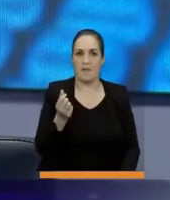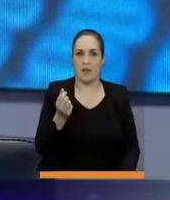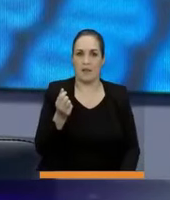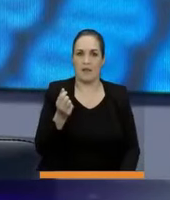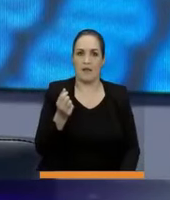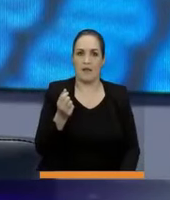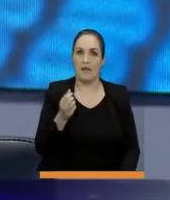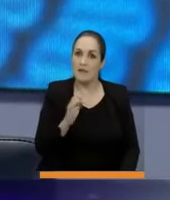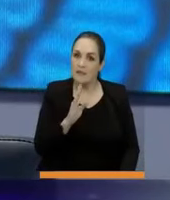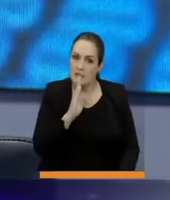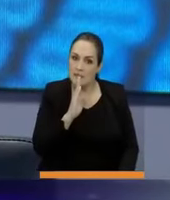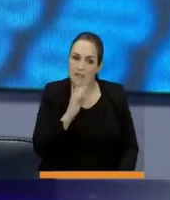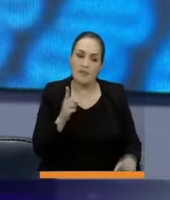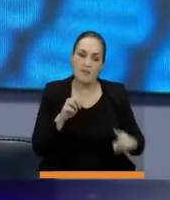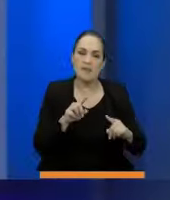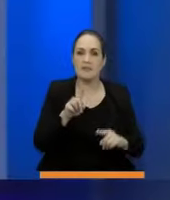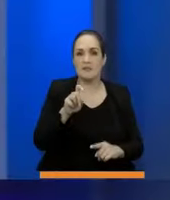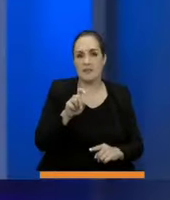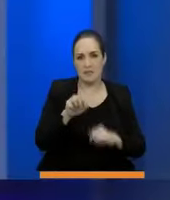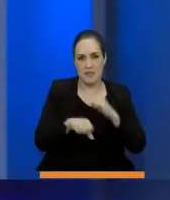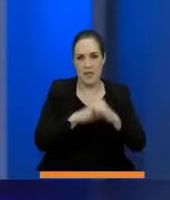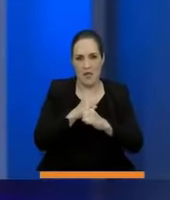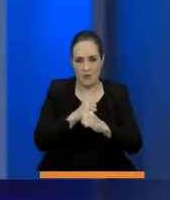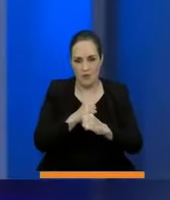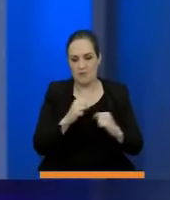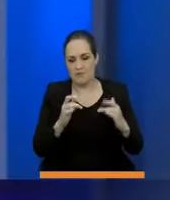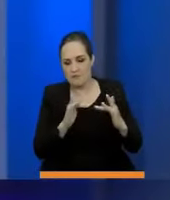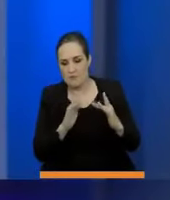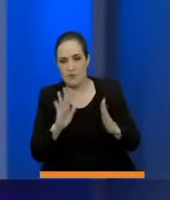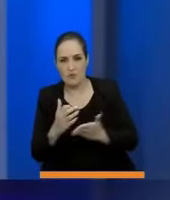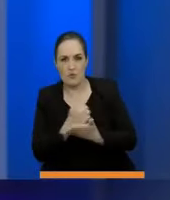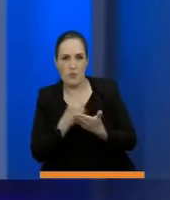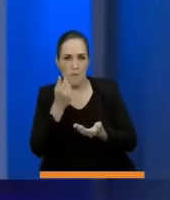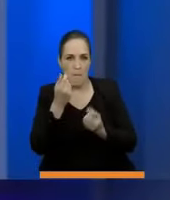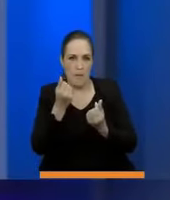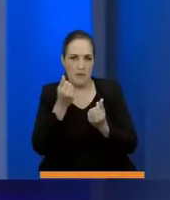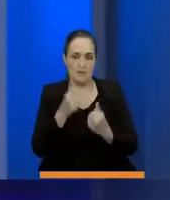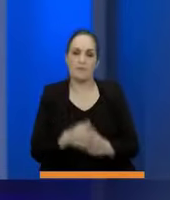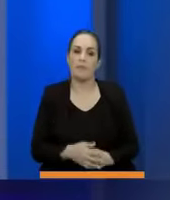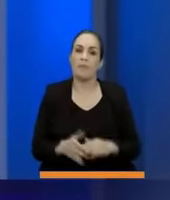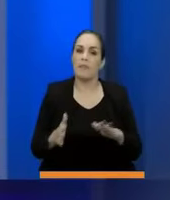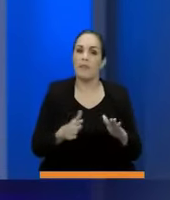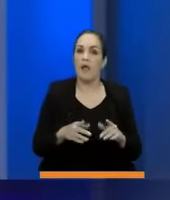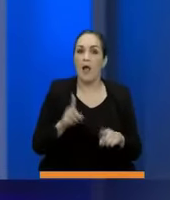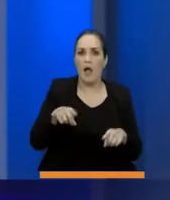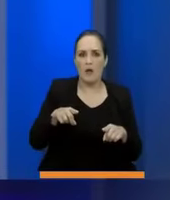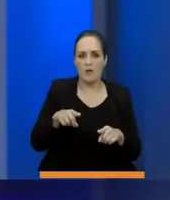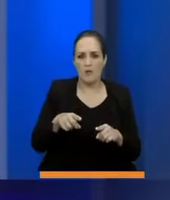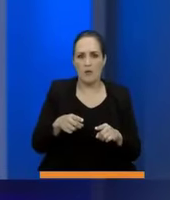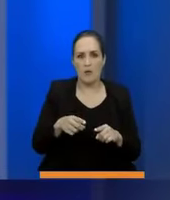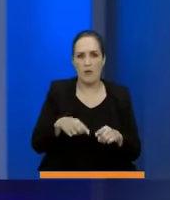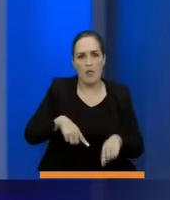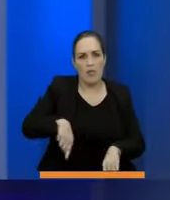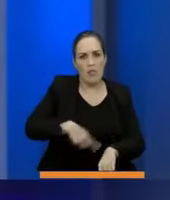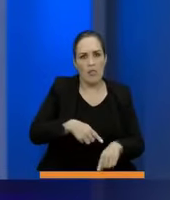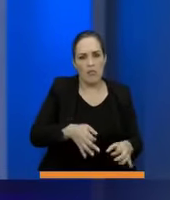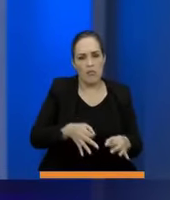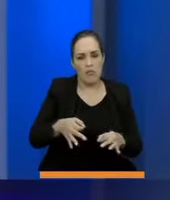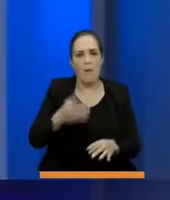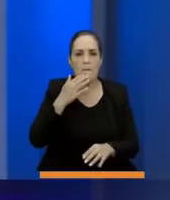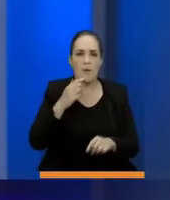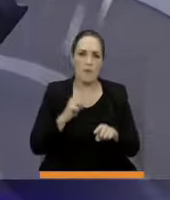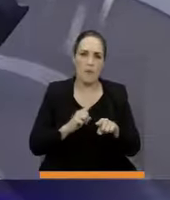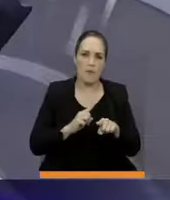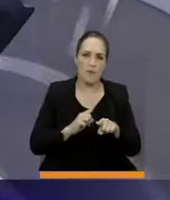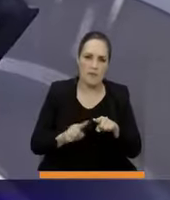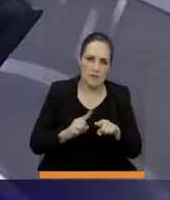los últimos 6 años la plata de los recursos de la paz. Hablemos ahora de los retrasos y sobrecostos que pueden llegar a tener en obras como el Metro y